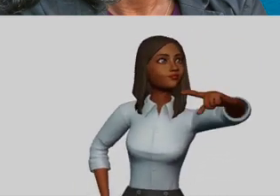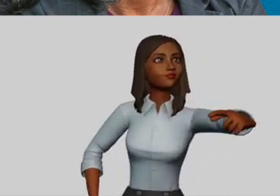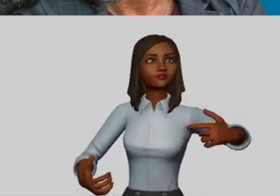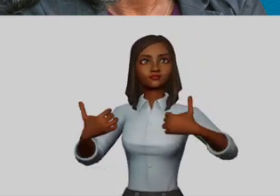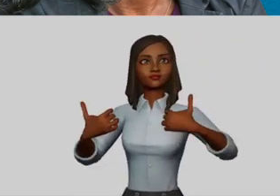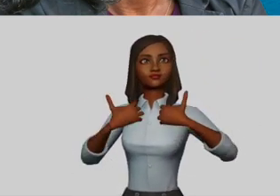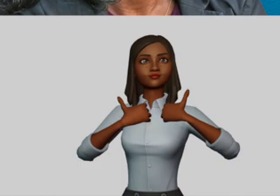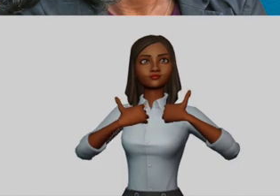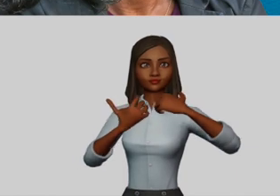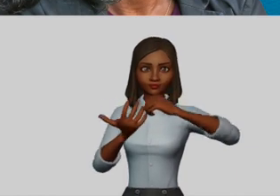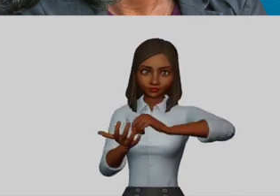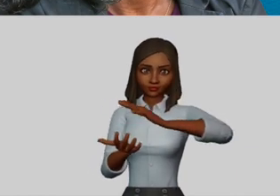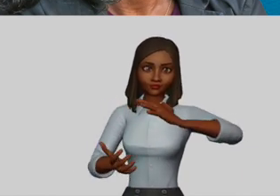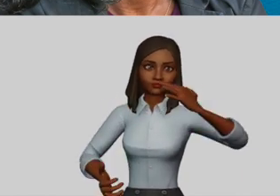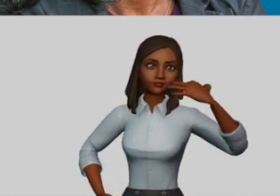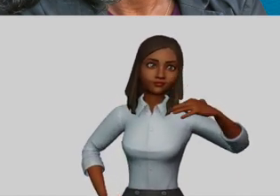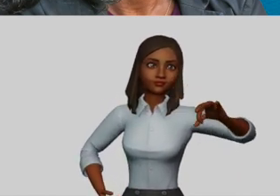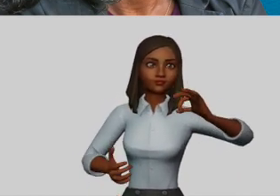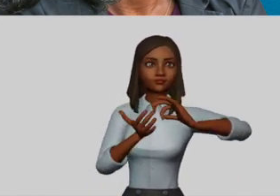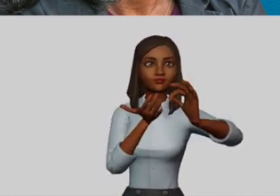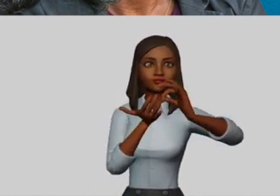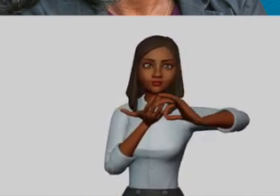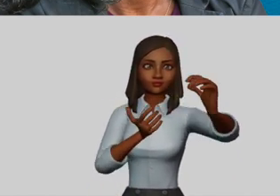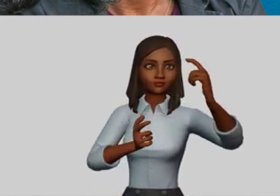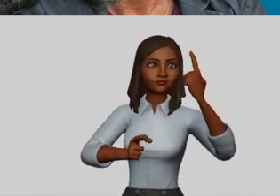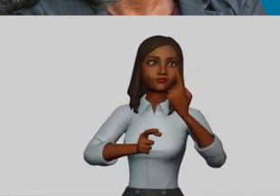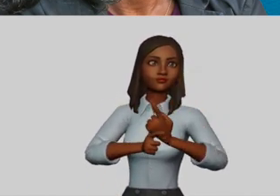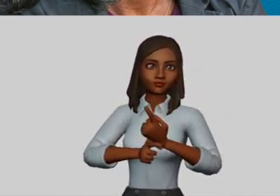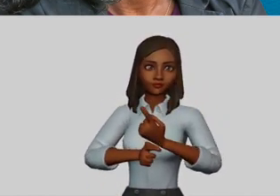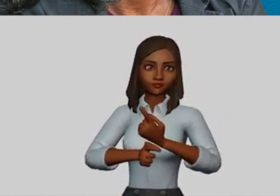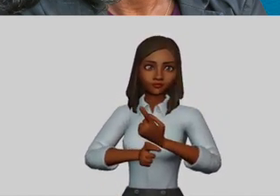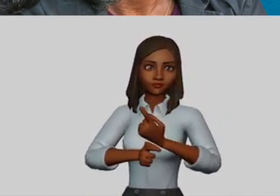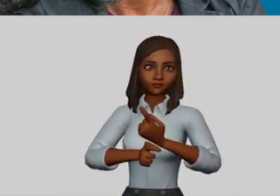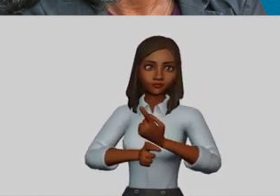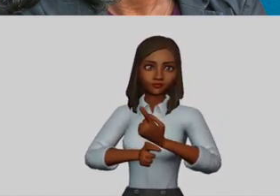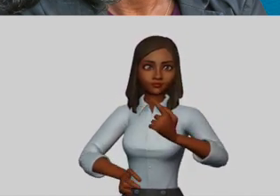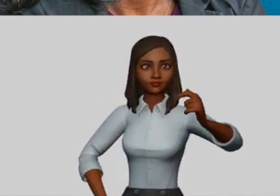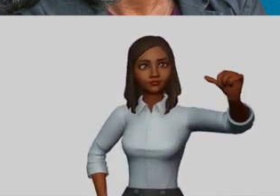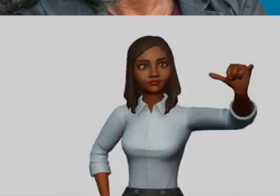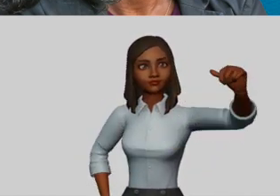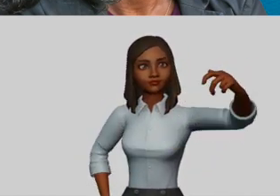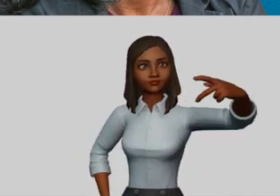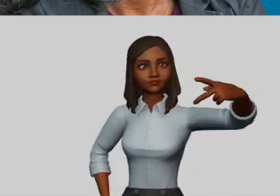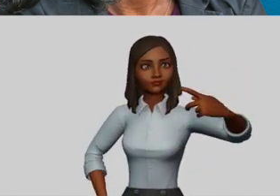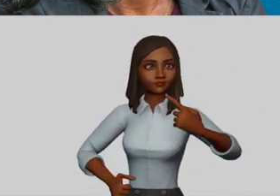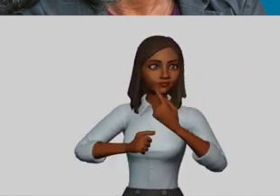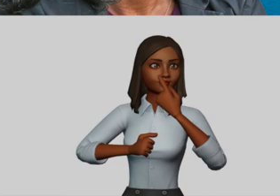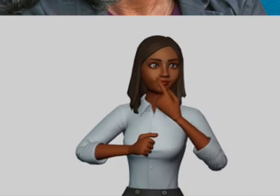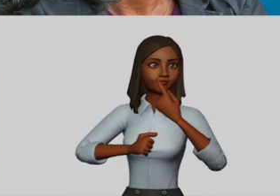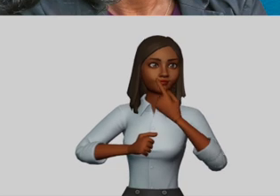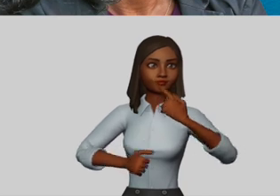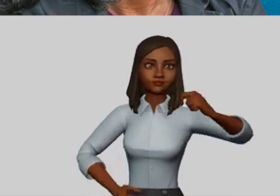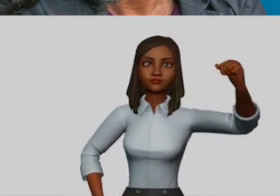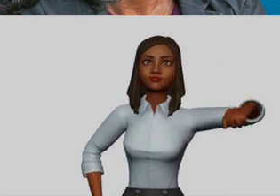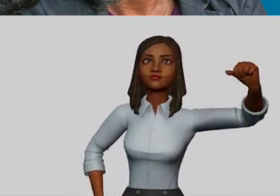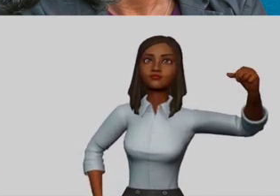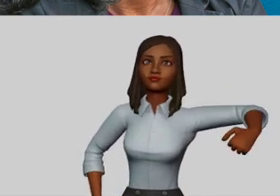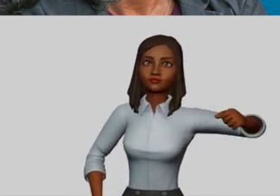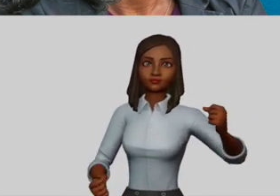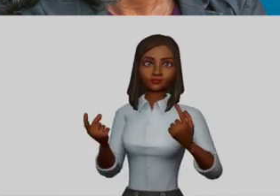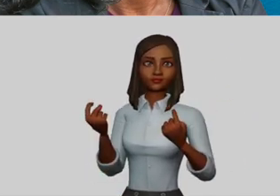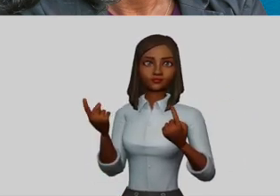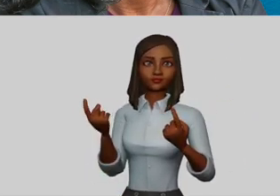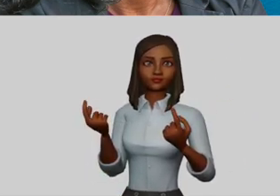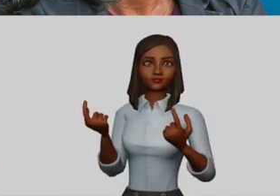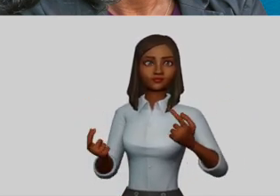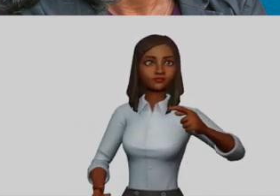digo que, y sabe también lo que me fascinó de Nicolás trabajaba en Google, pero sabía también